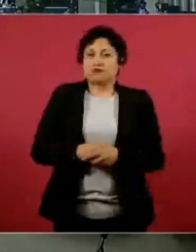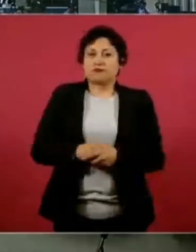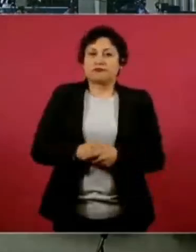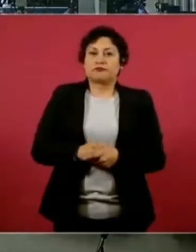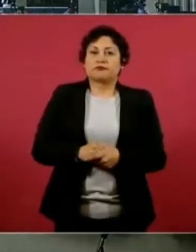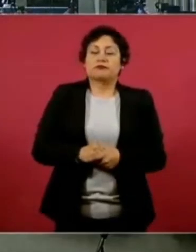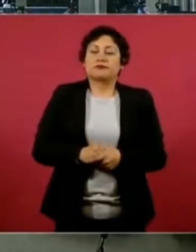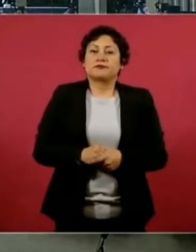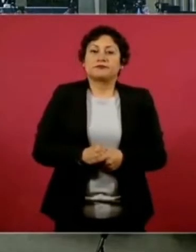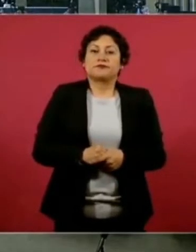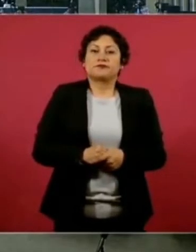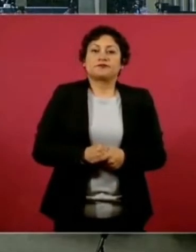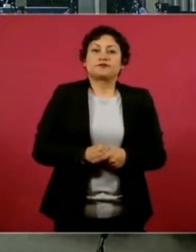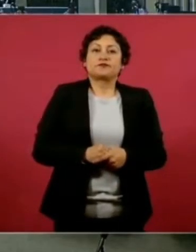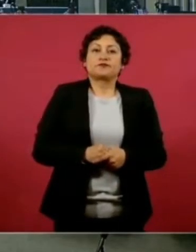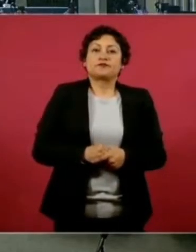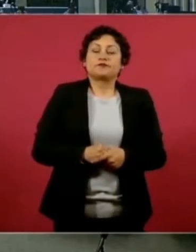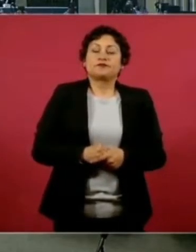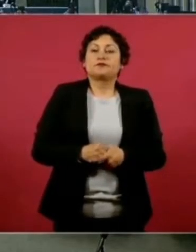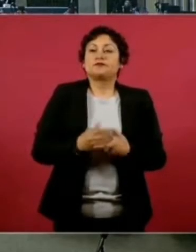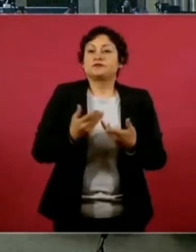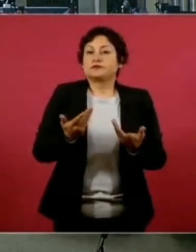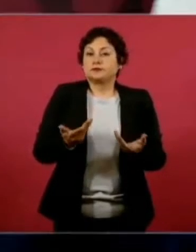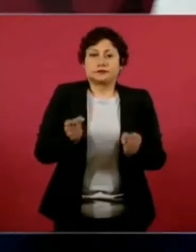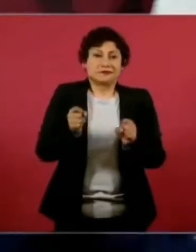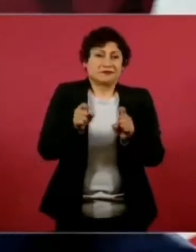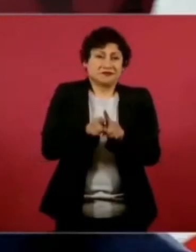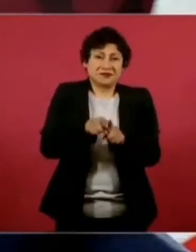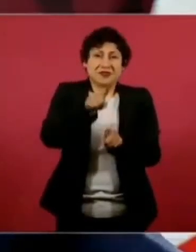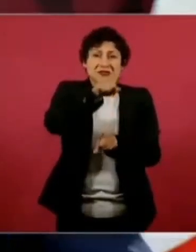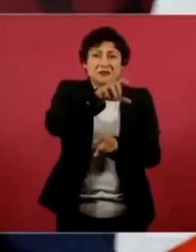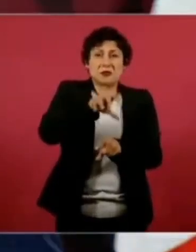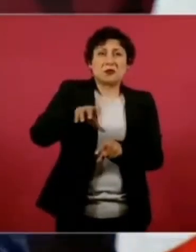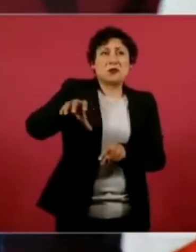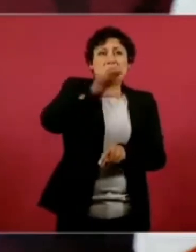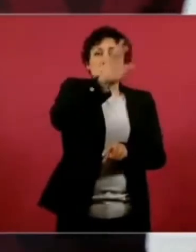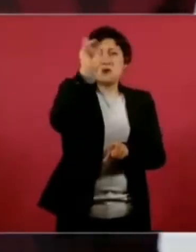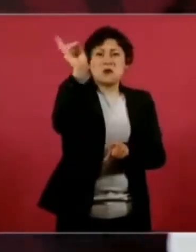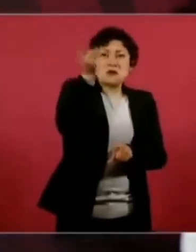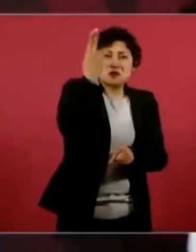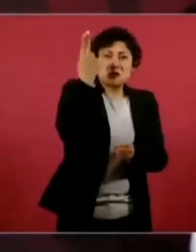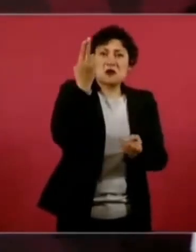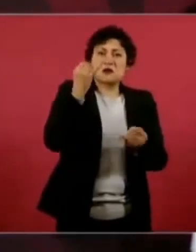Y en la academia, en las universidades, lo mismo.